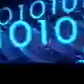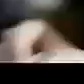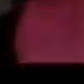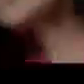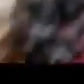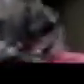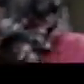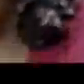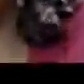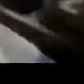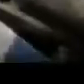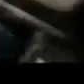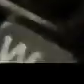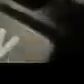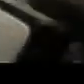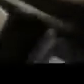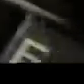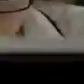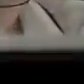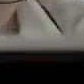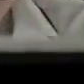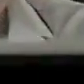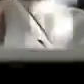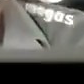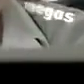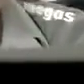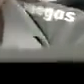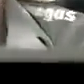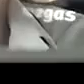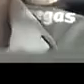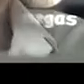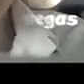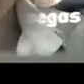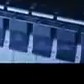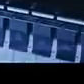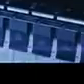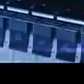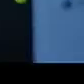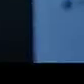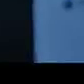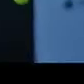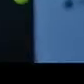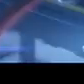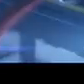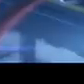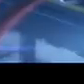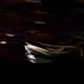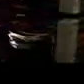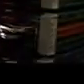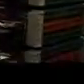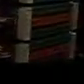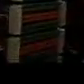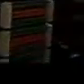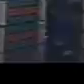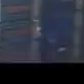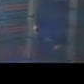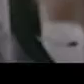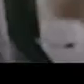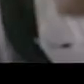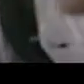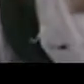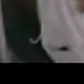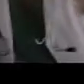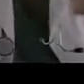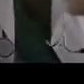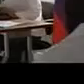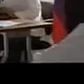quienes necesitan más velocidad, ofrecemos los nuevos planes de 4 y 6 megas. Y esto es solo el comienzo de todos los avances que vendrán para